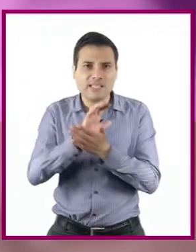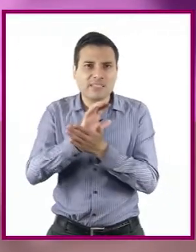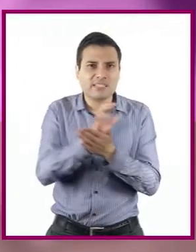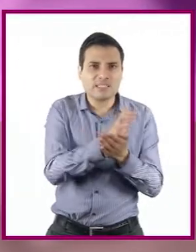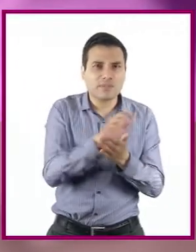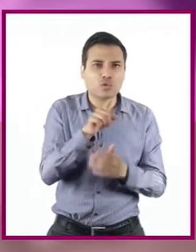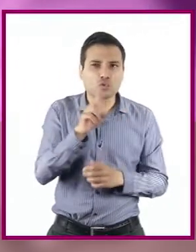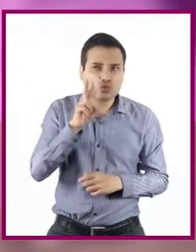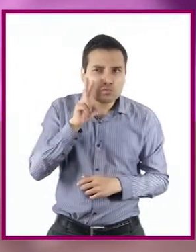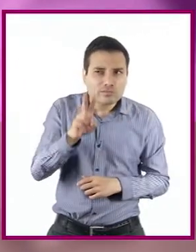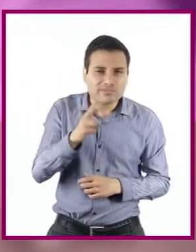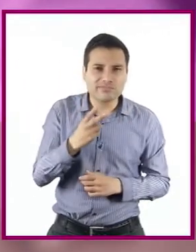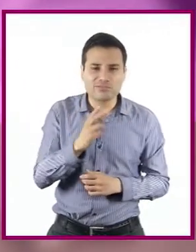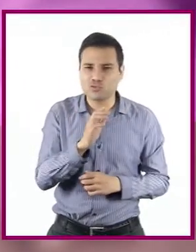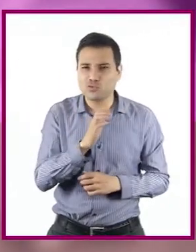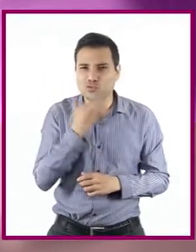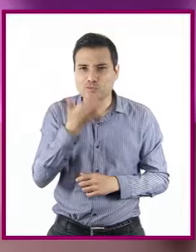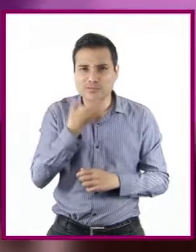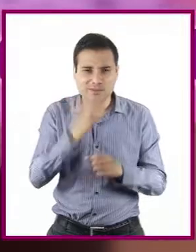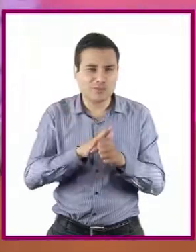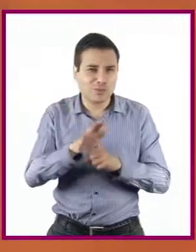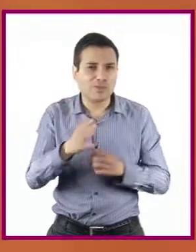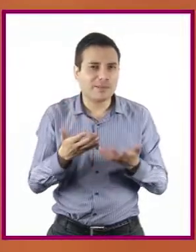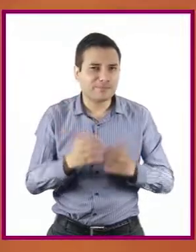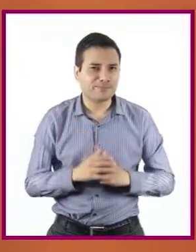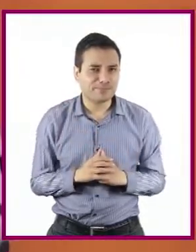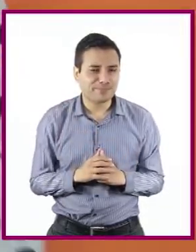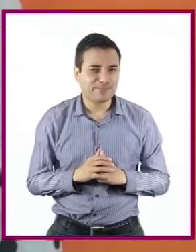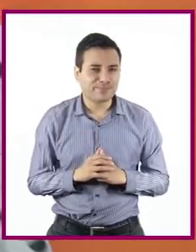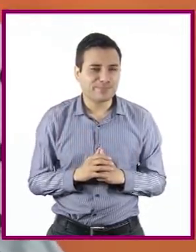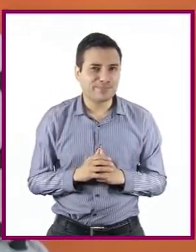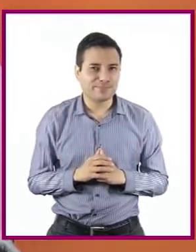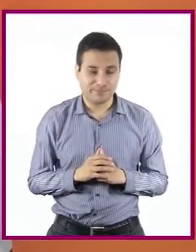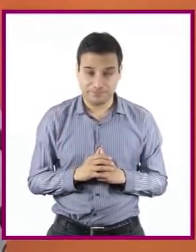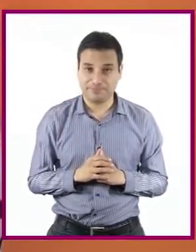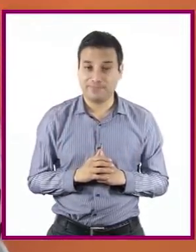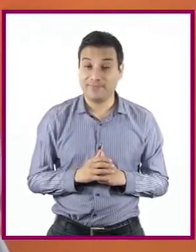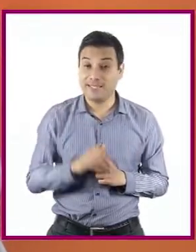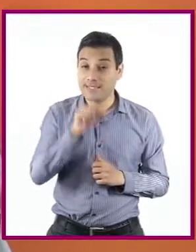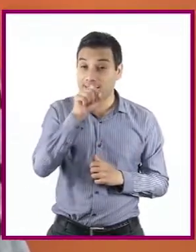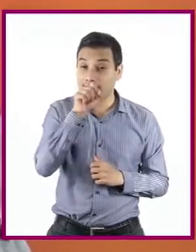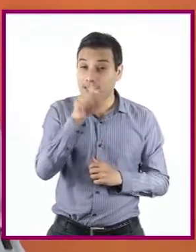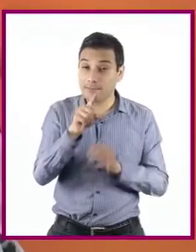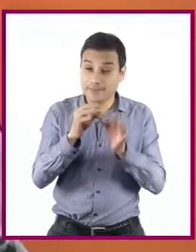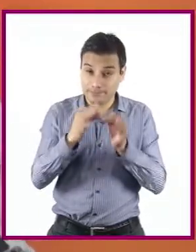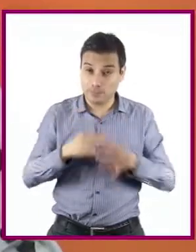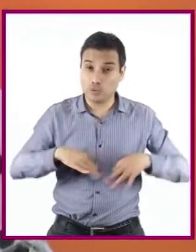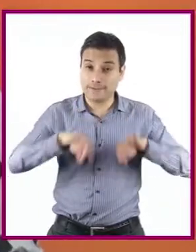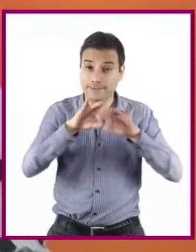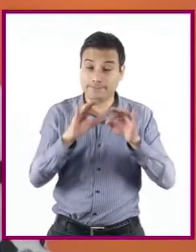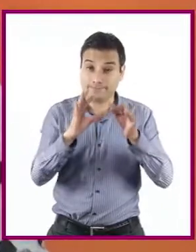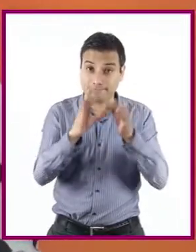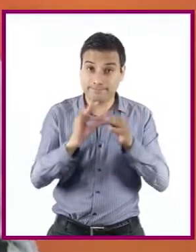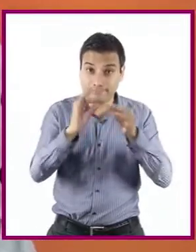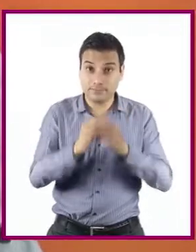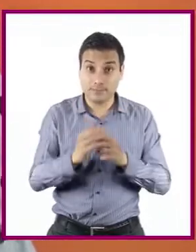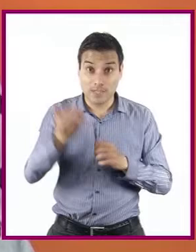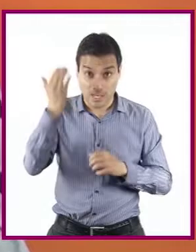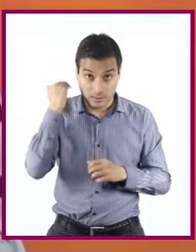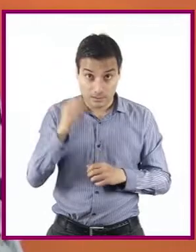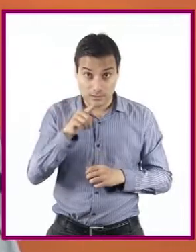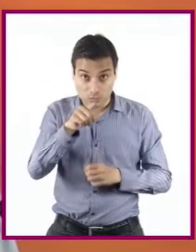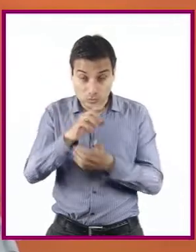han observado en su grupo o en la escuela? Y por último, no menos importante, ¿se han sentido discriminadas